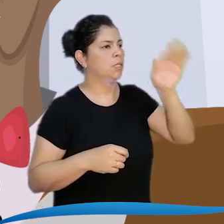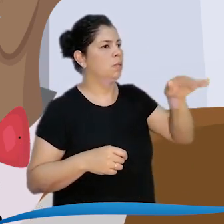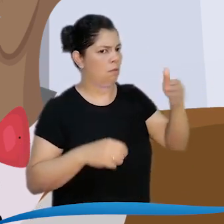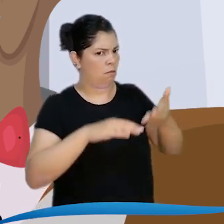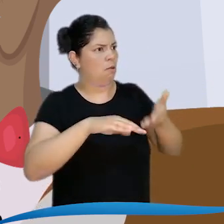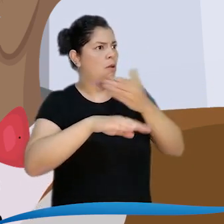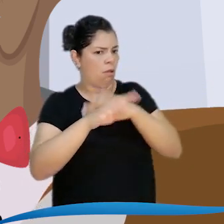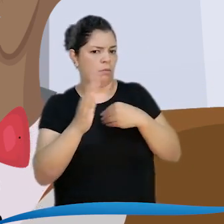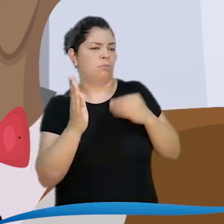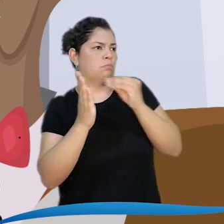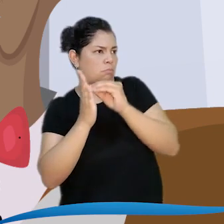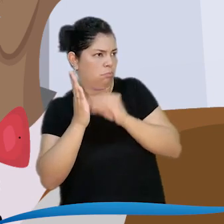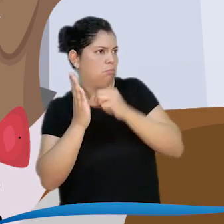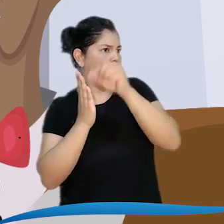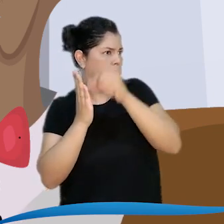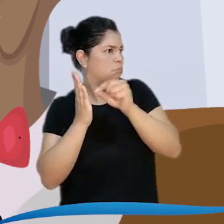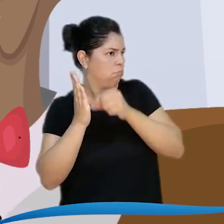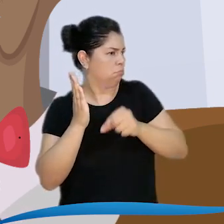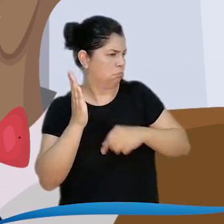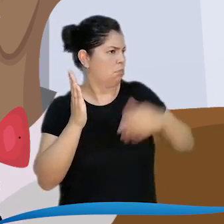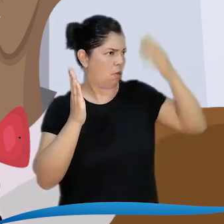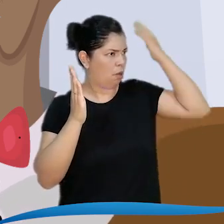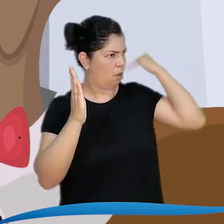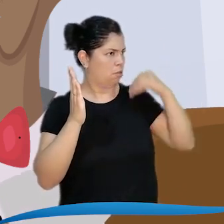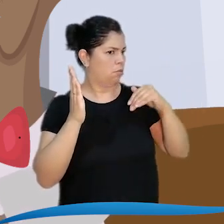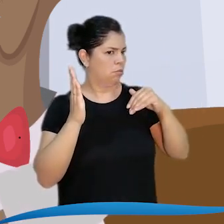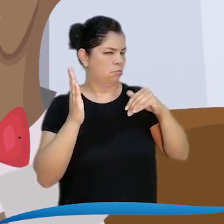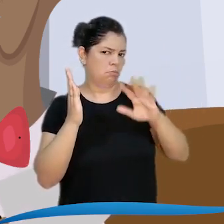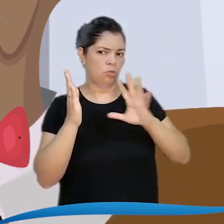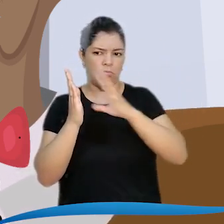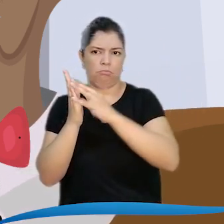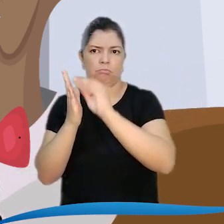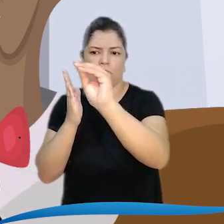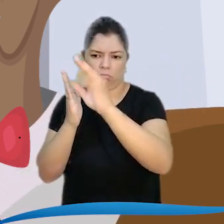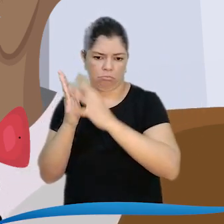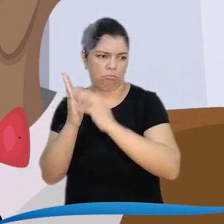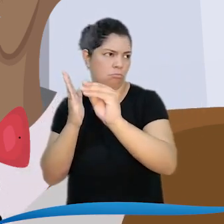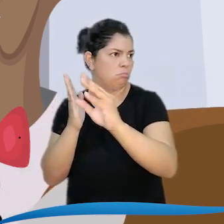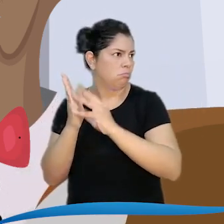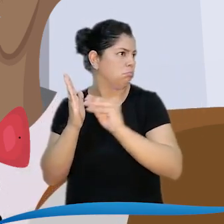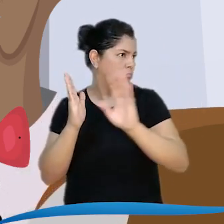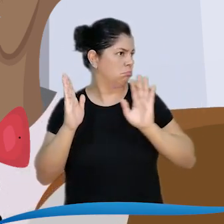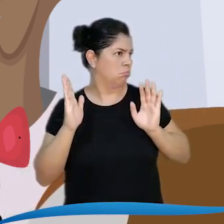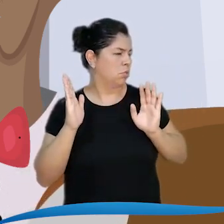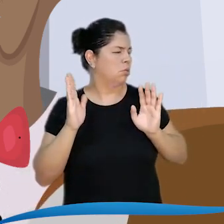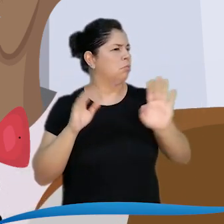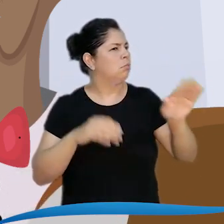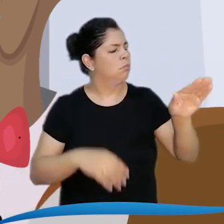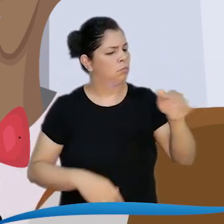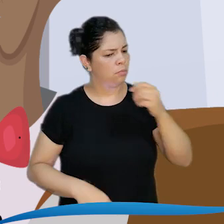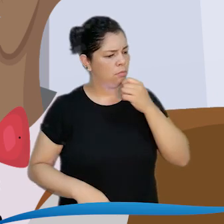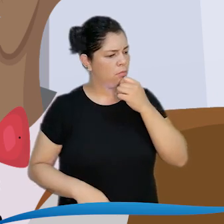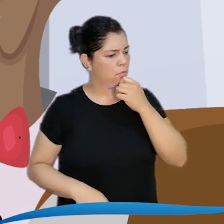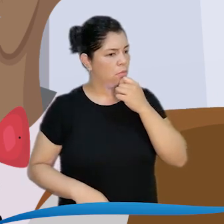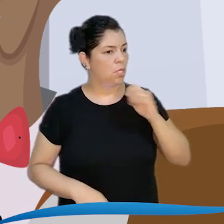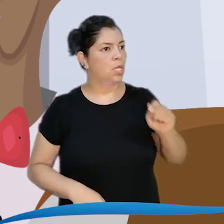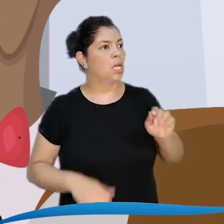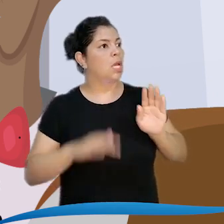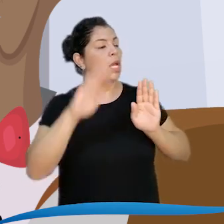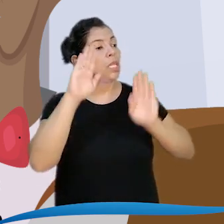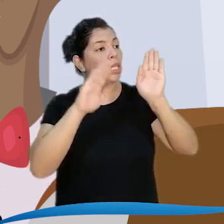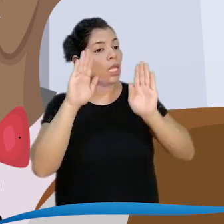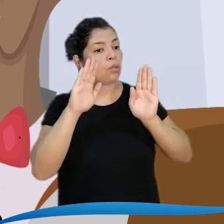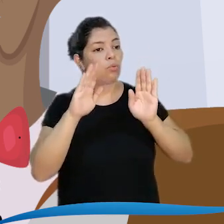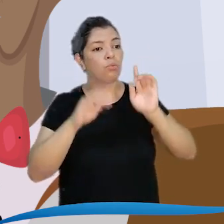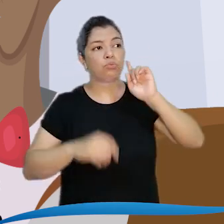lo habíamos venido consignando en nuestras listas. Sería pasar la información con cuidado. Sin embargo, no se